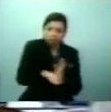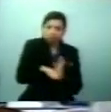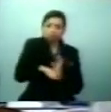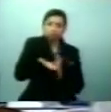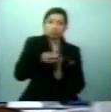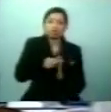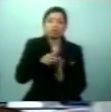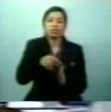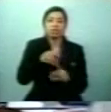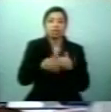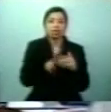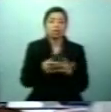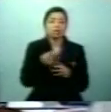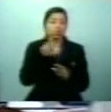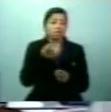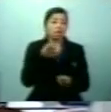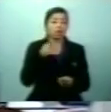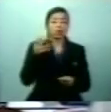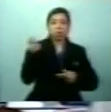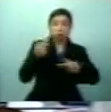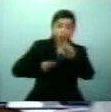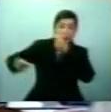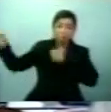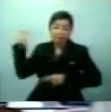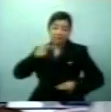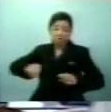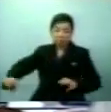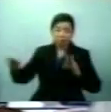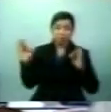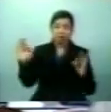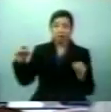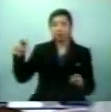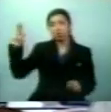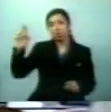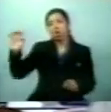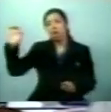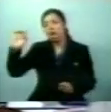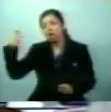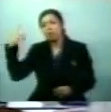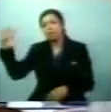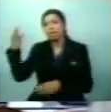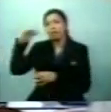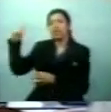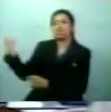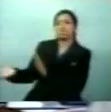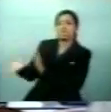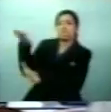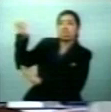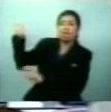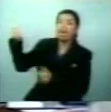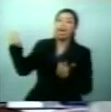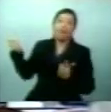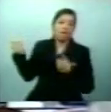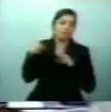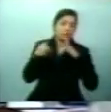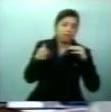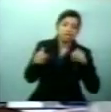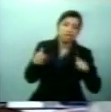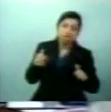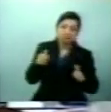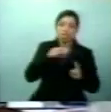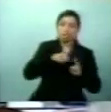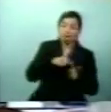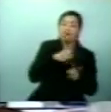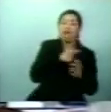el concepto que un comercio más intenso con los países en vía de desarrollo hace aumentar sus ingresos por la